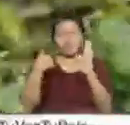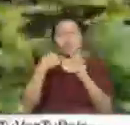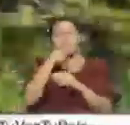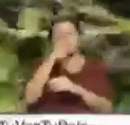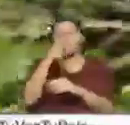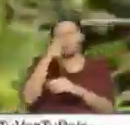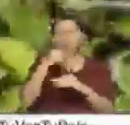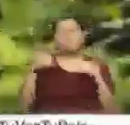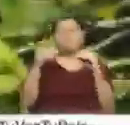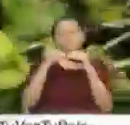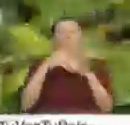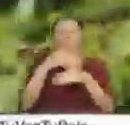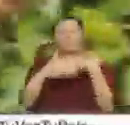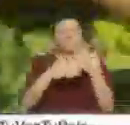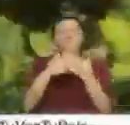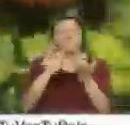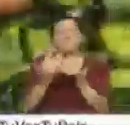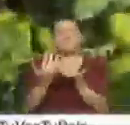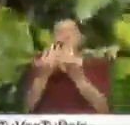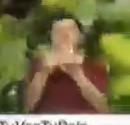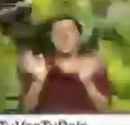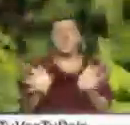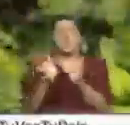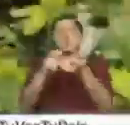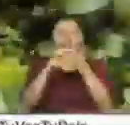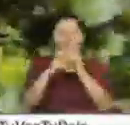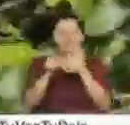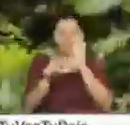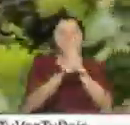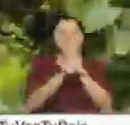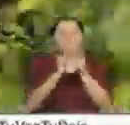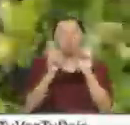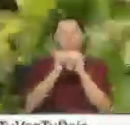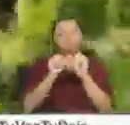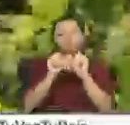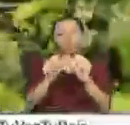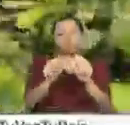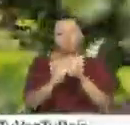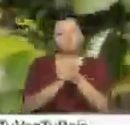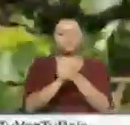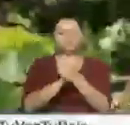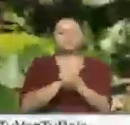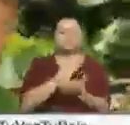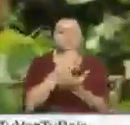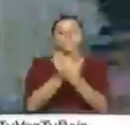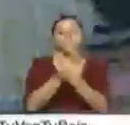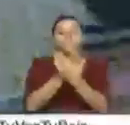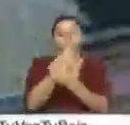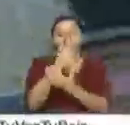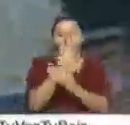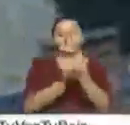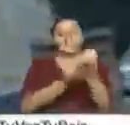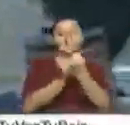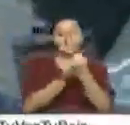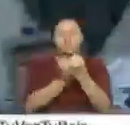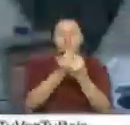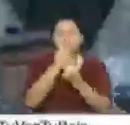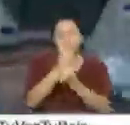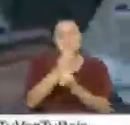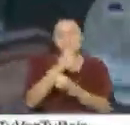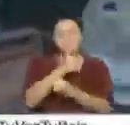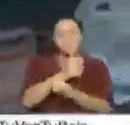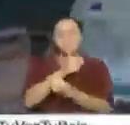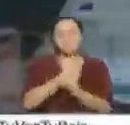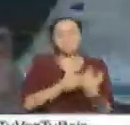narcóticas y sustancias psicotrópicas, promoviendo opciones legales y sostenibles. La propuesta busca el apoyo del sector privado, que será